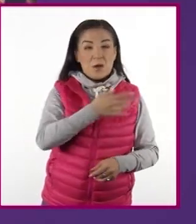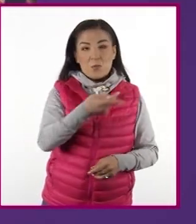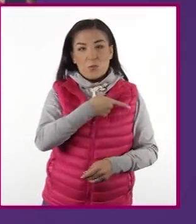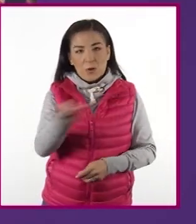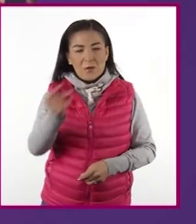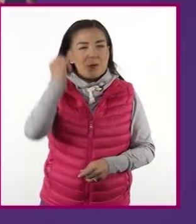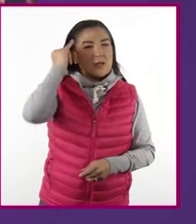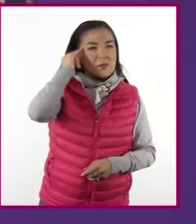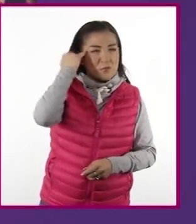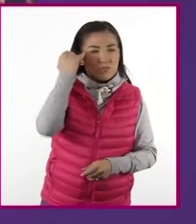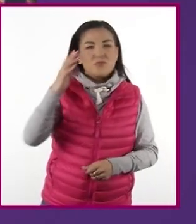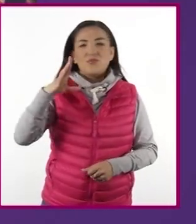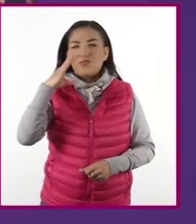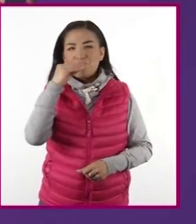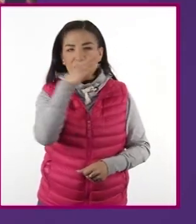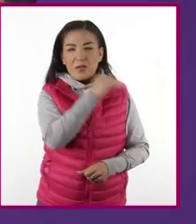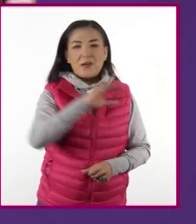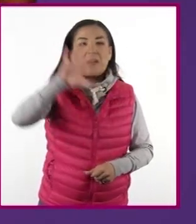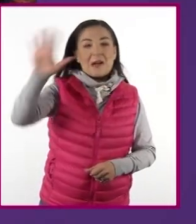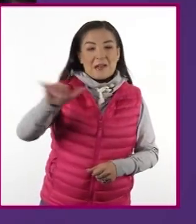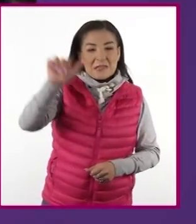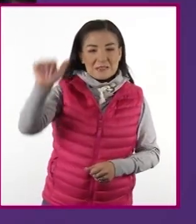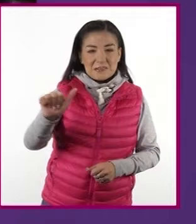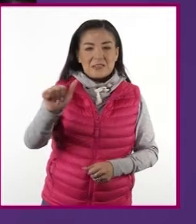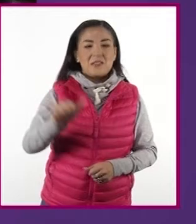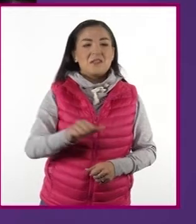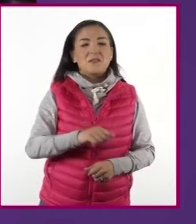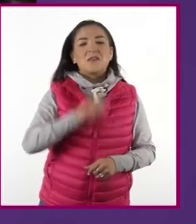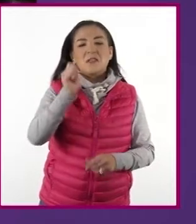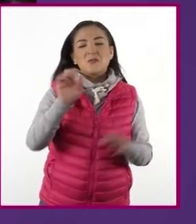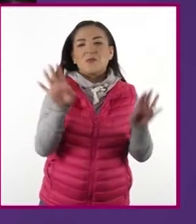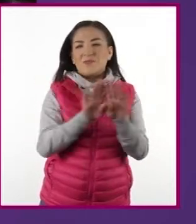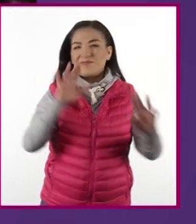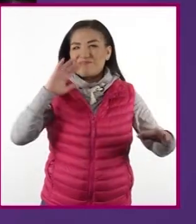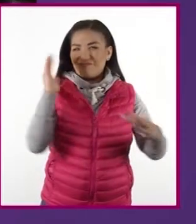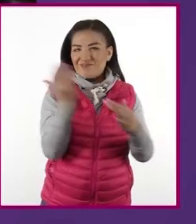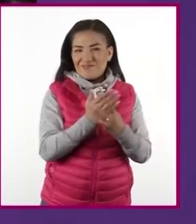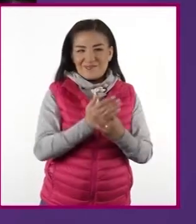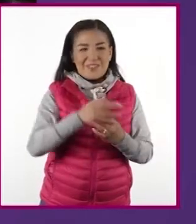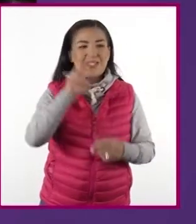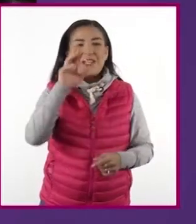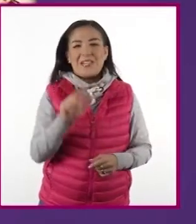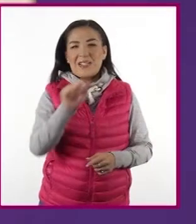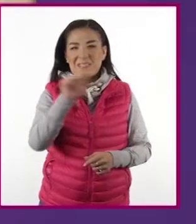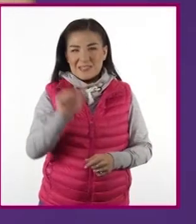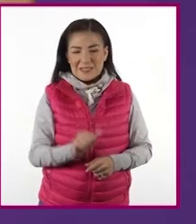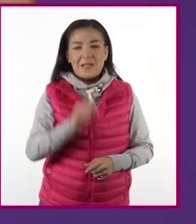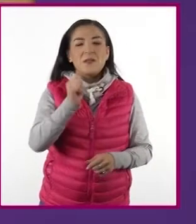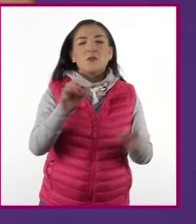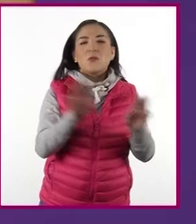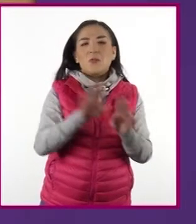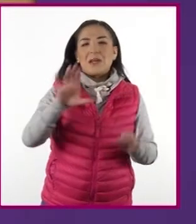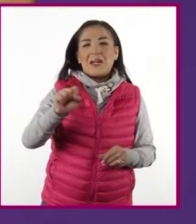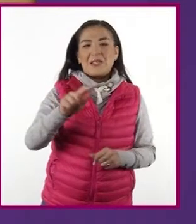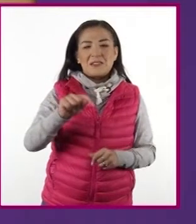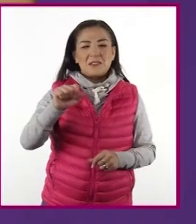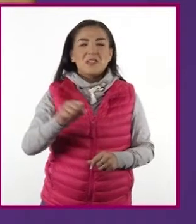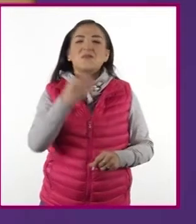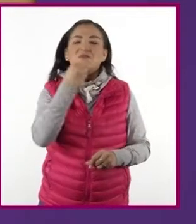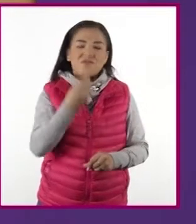Indígenas, africanos, asiáticos, mestizos y las castas se desempeñaban como